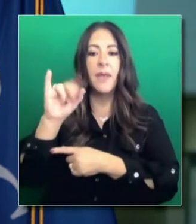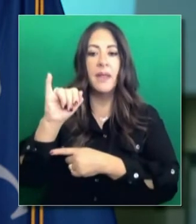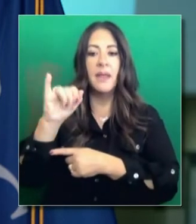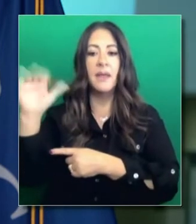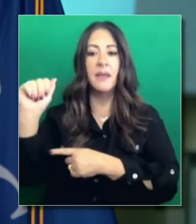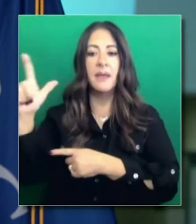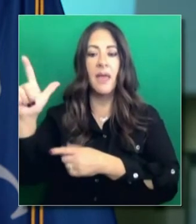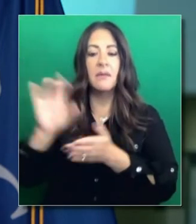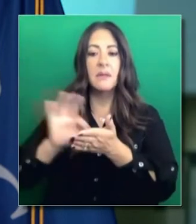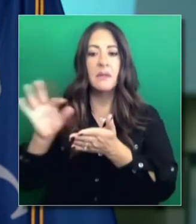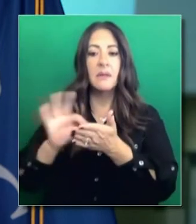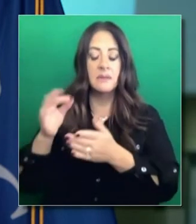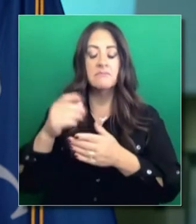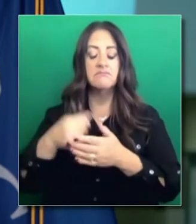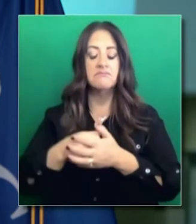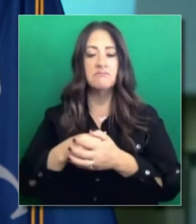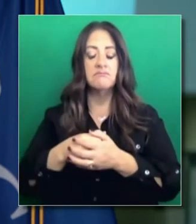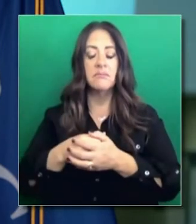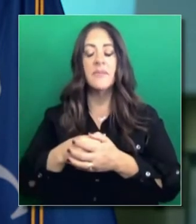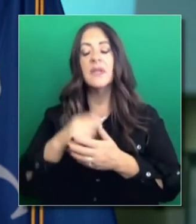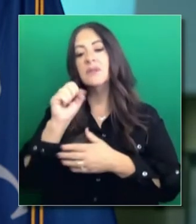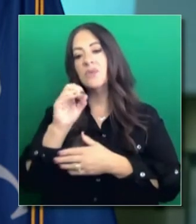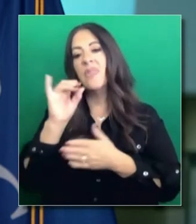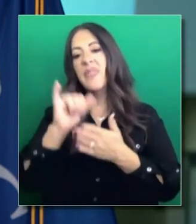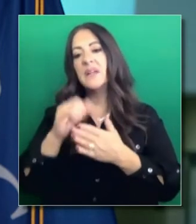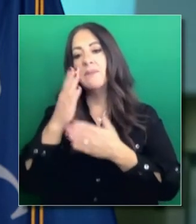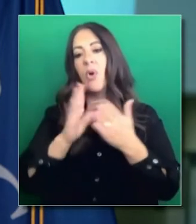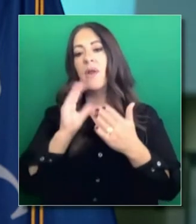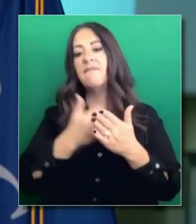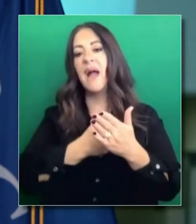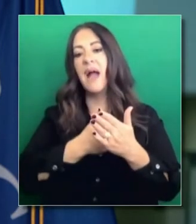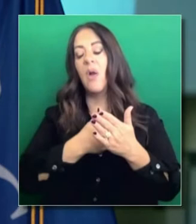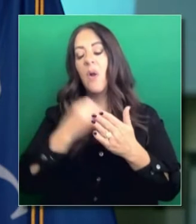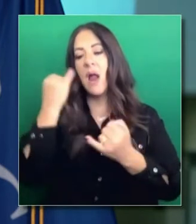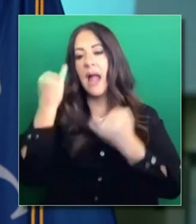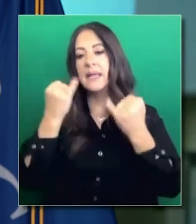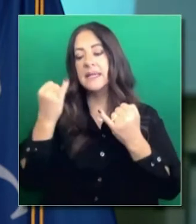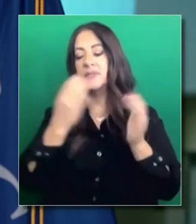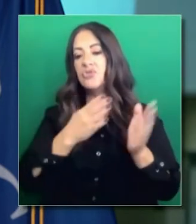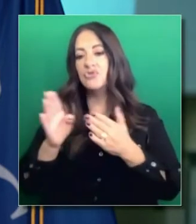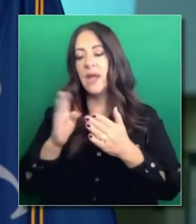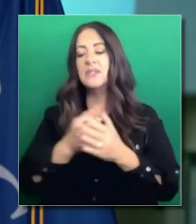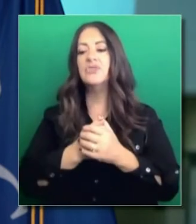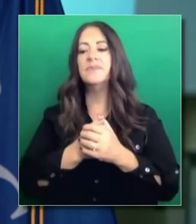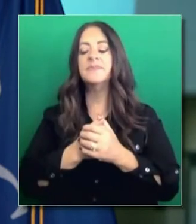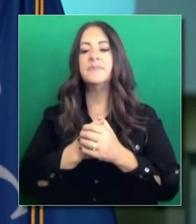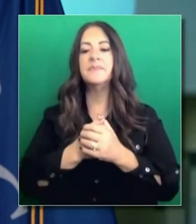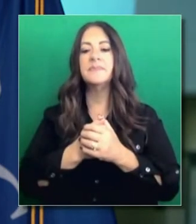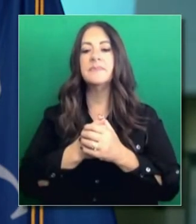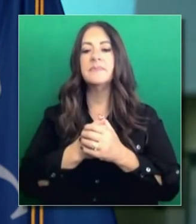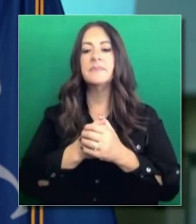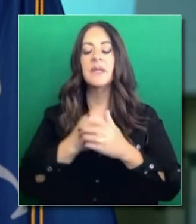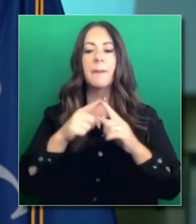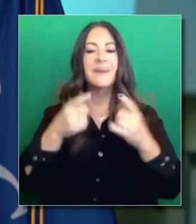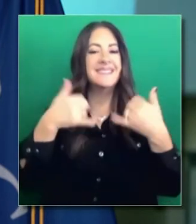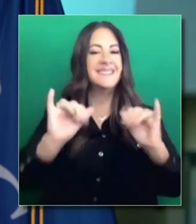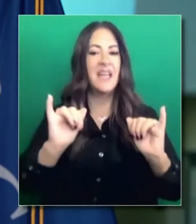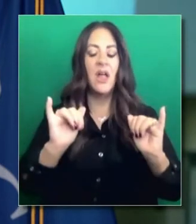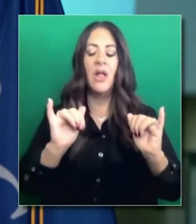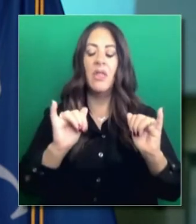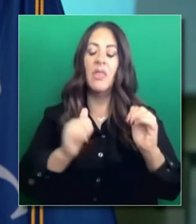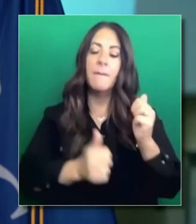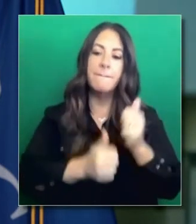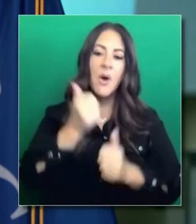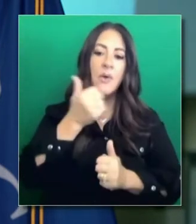pruebas. Insistimos que las pruebas es solo parte de una estrategia mayor, no es la única estrategia. El uso de mascarillas es fundamental